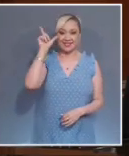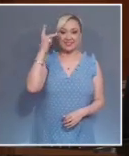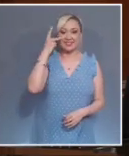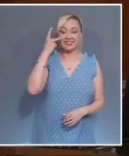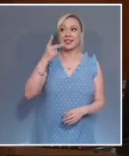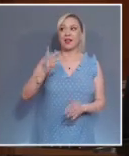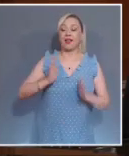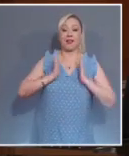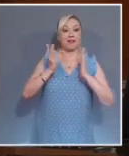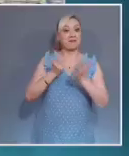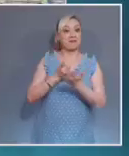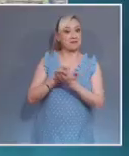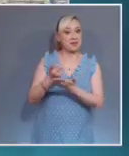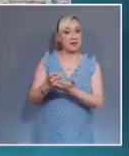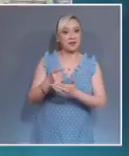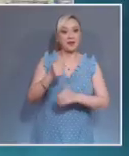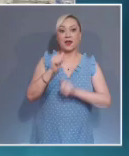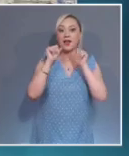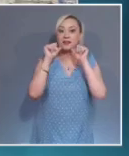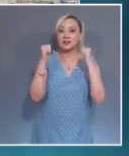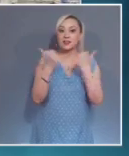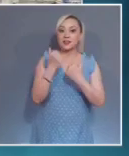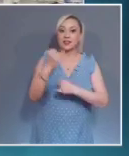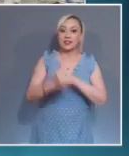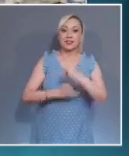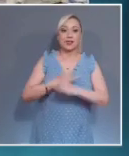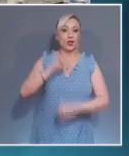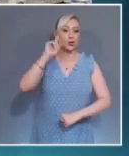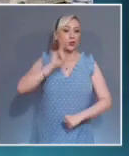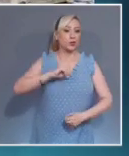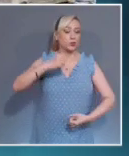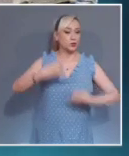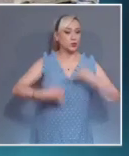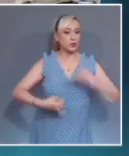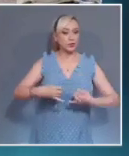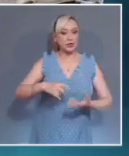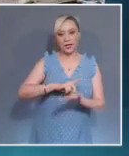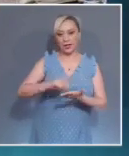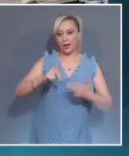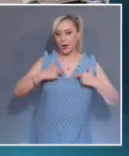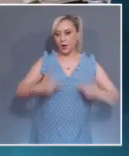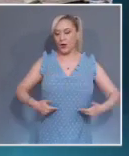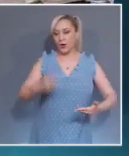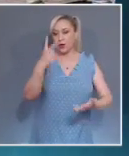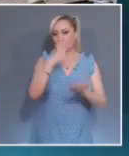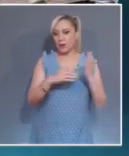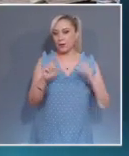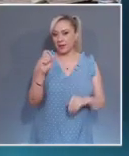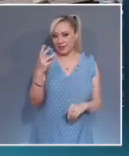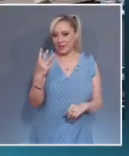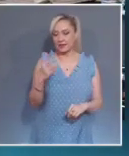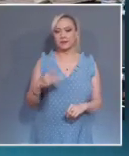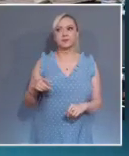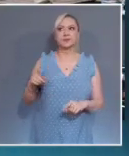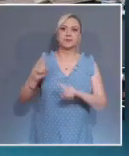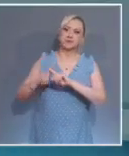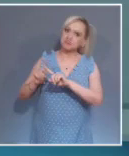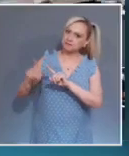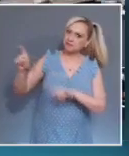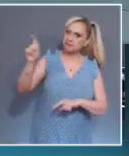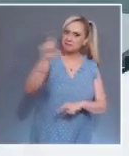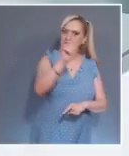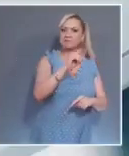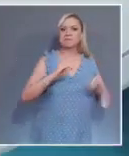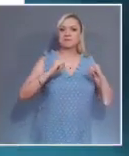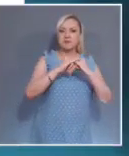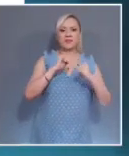Mujeres Juezas con el Premio de Derechos Humanos 2023, diversas organizaciones le expresaron sus felicitaciones